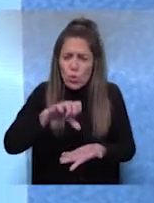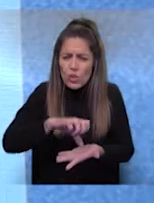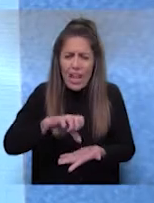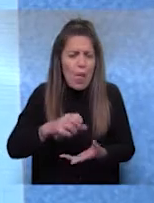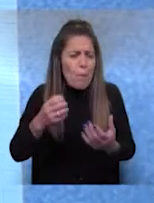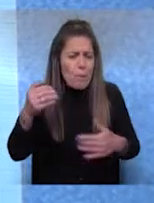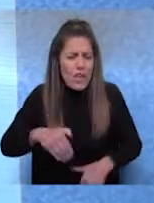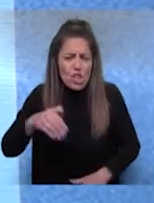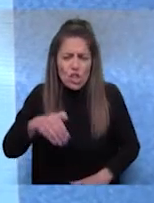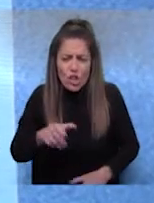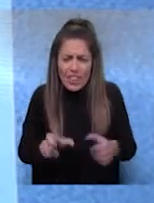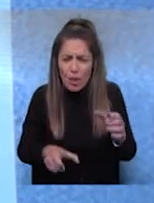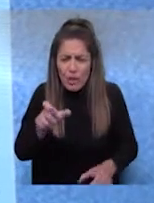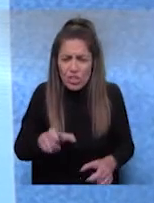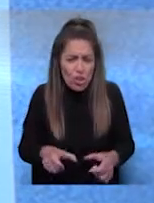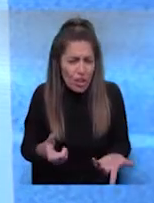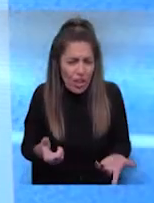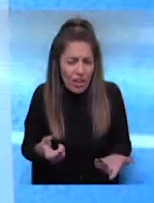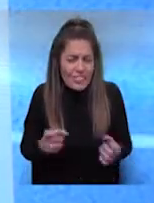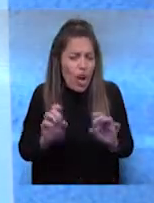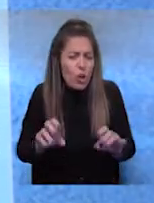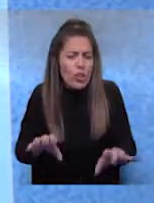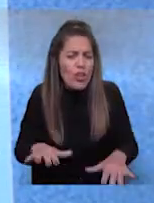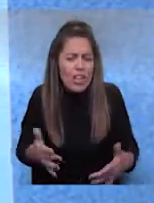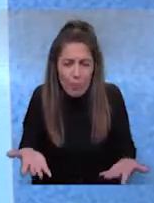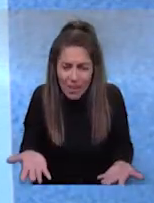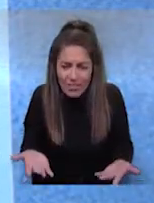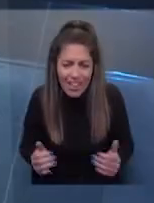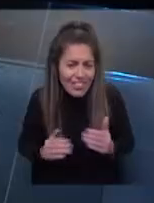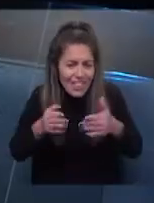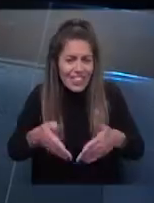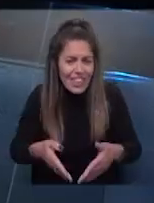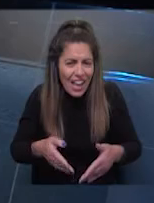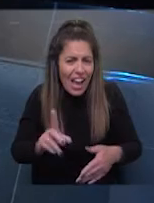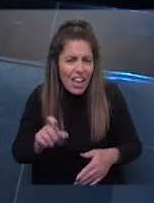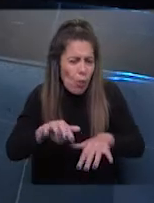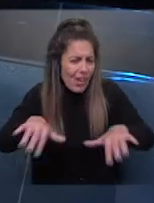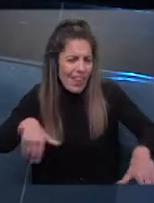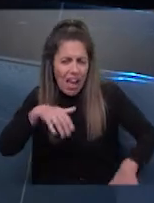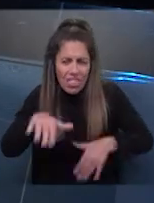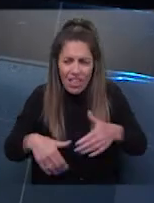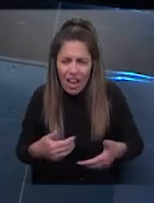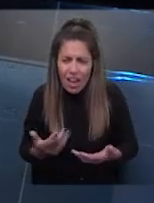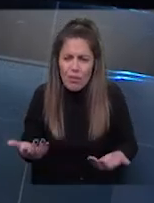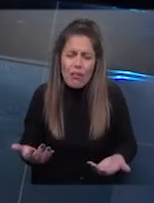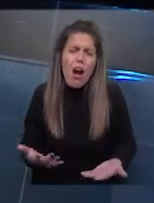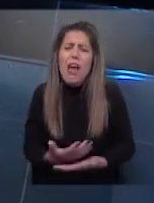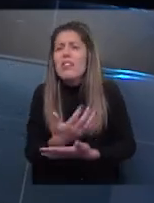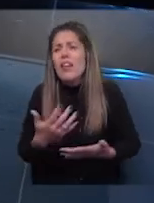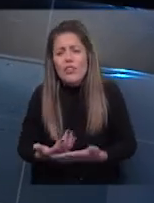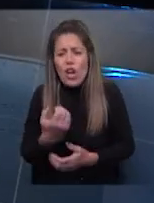de habitantes con millones y millones de turismo. Y sí, está contaminado. ¿Y qué pasa? ¿Te tirás al agua y nada? No, porque los sacrificados